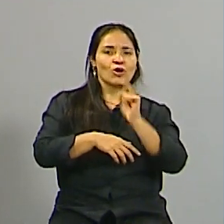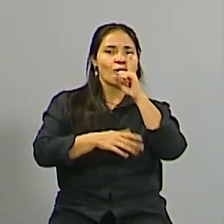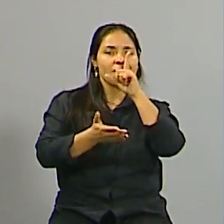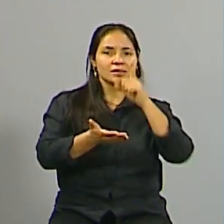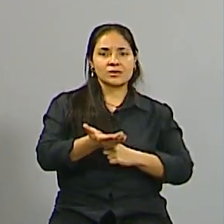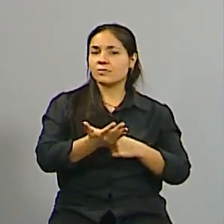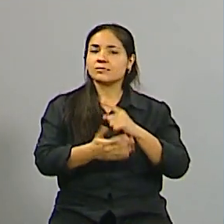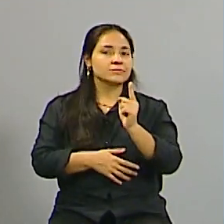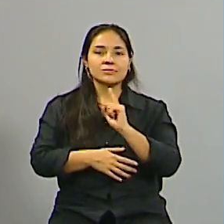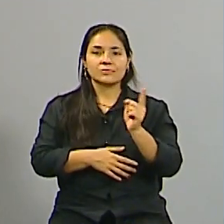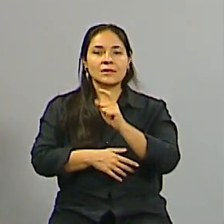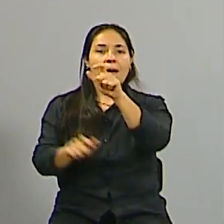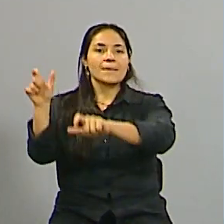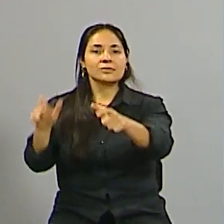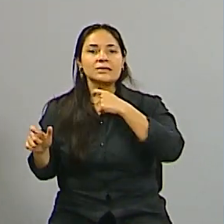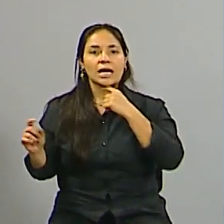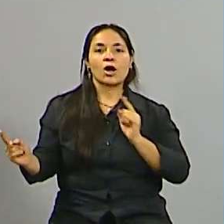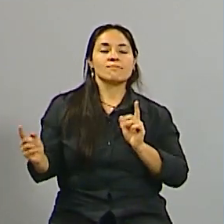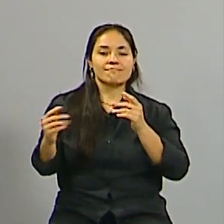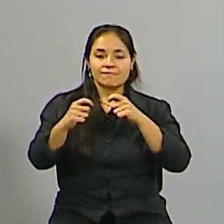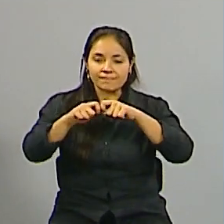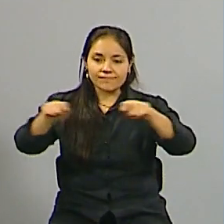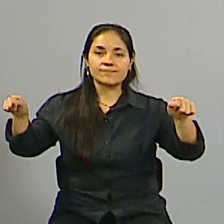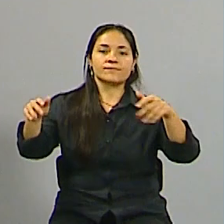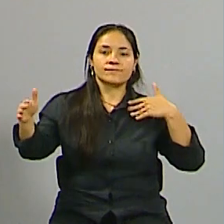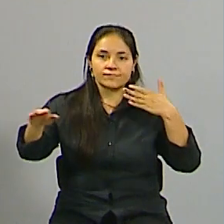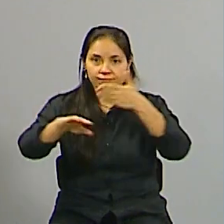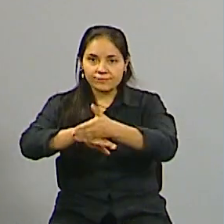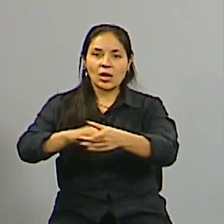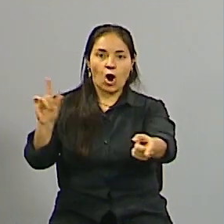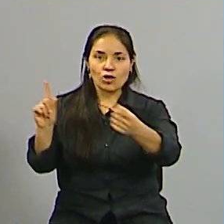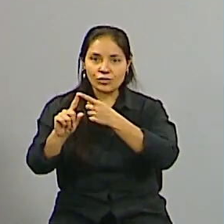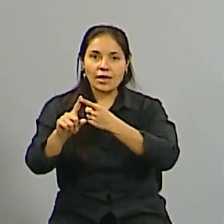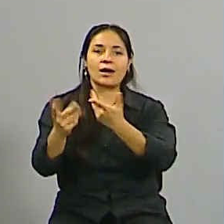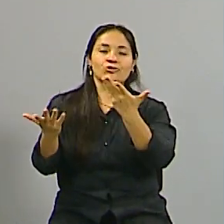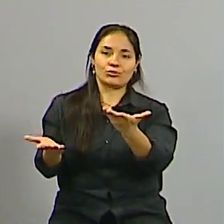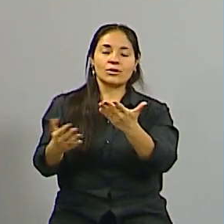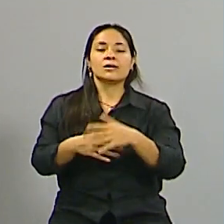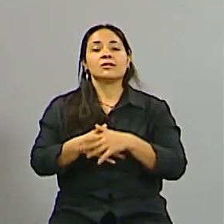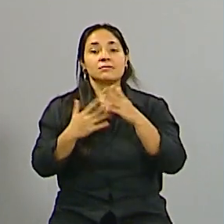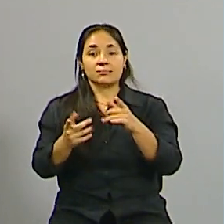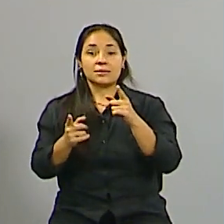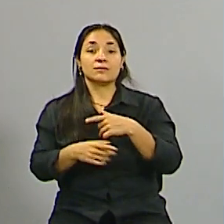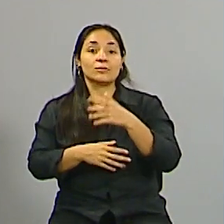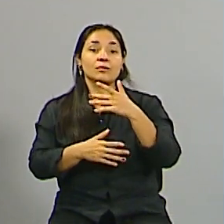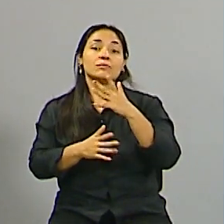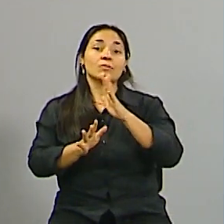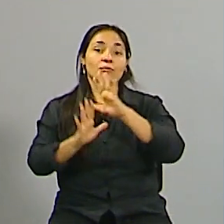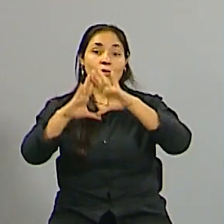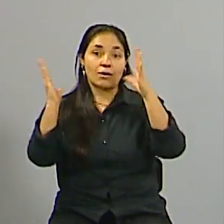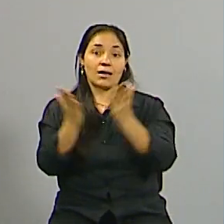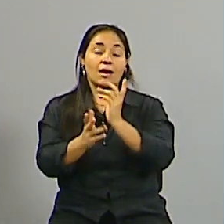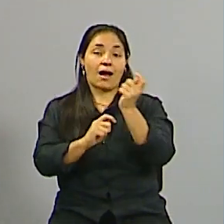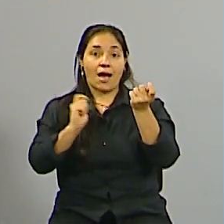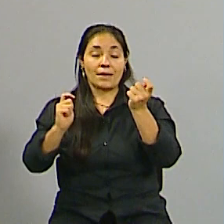gente pide un contacto y pide que interpretemos también sus demandas y sus nuevas necesidades. El mundo es beligerante, va cambiando y hay